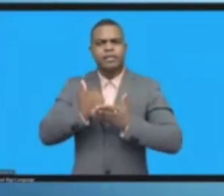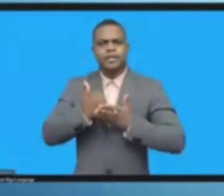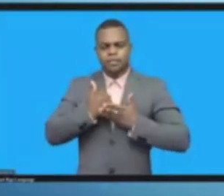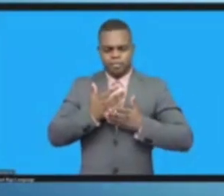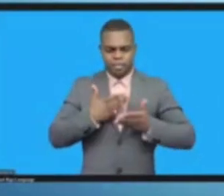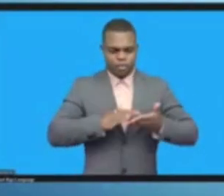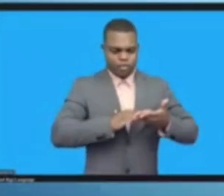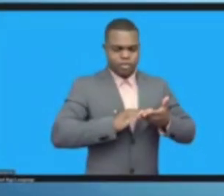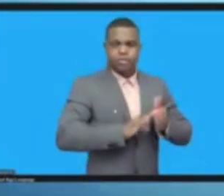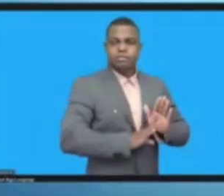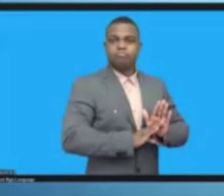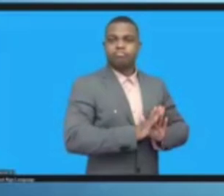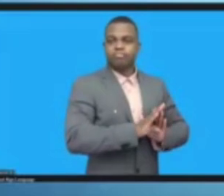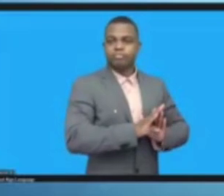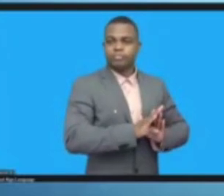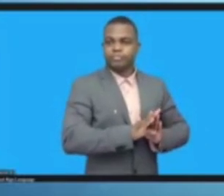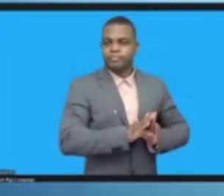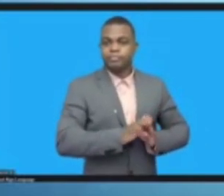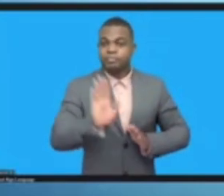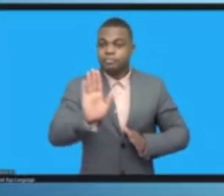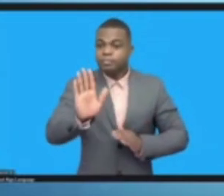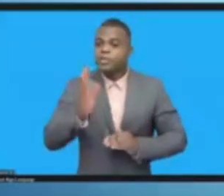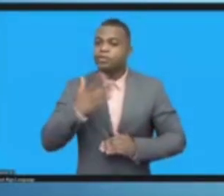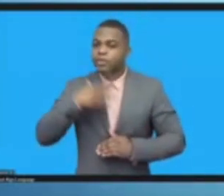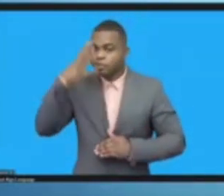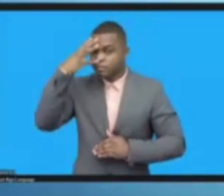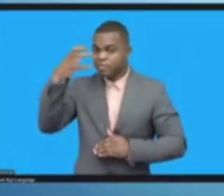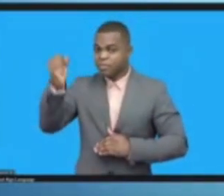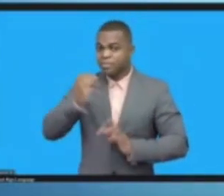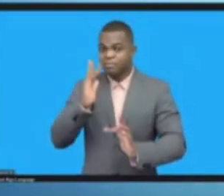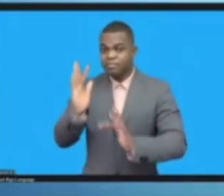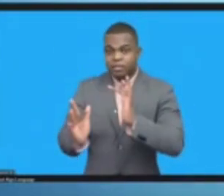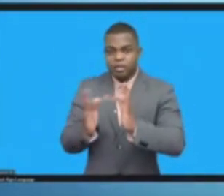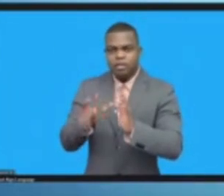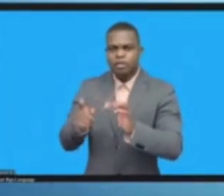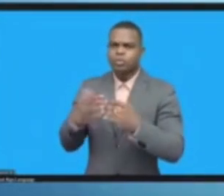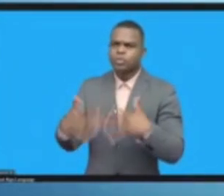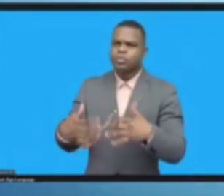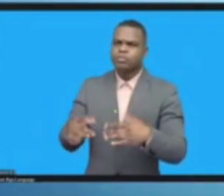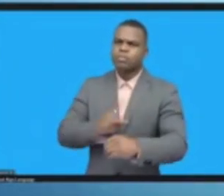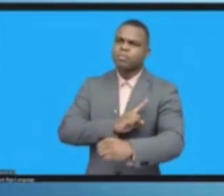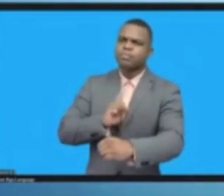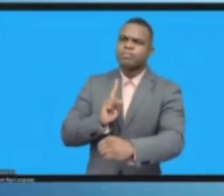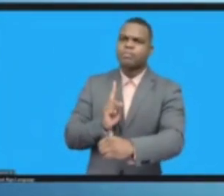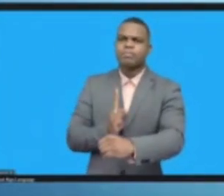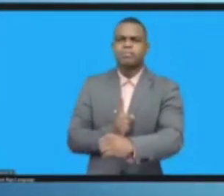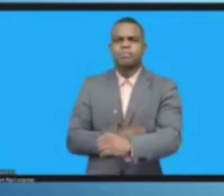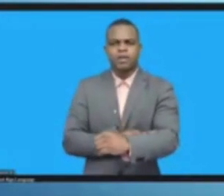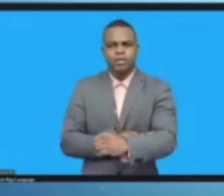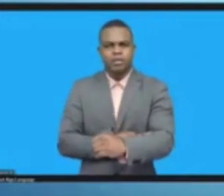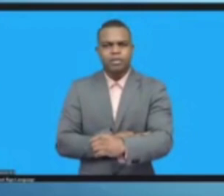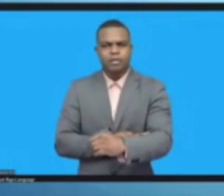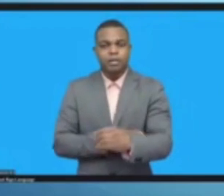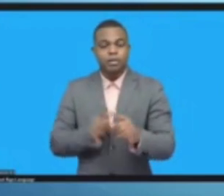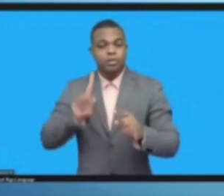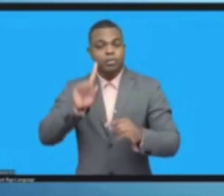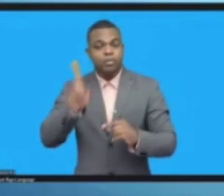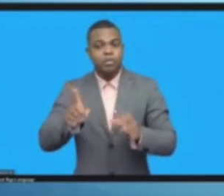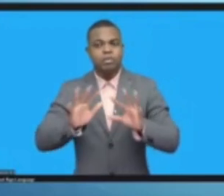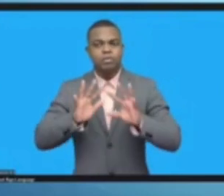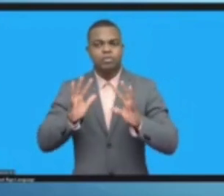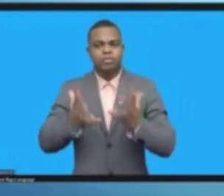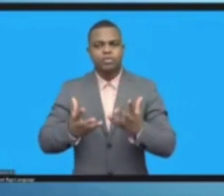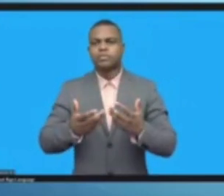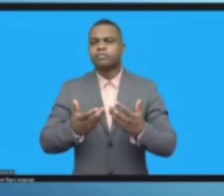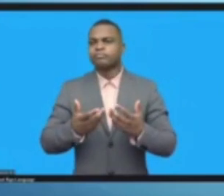accesible a nivel global y local nadie es el propietario y sin embargo pertenece a todos la internet es una red de